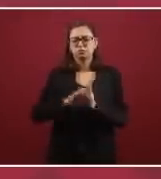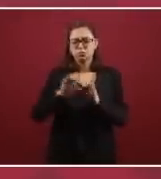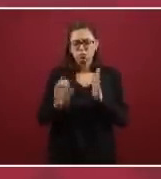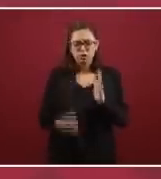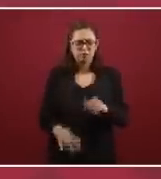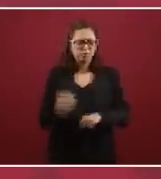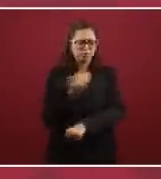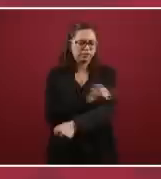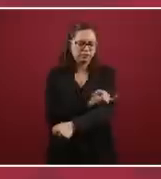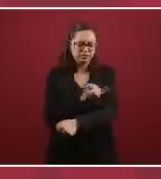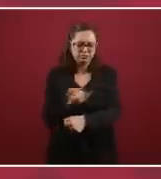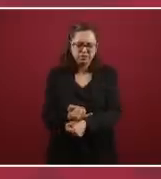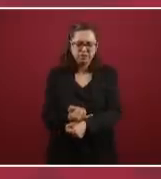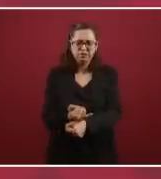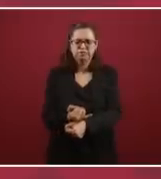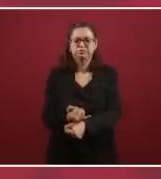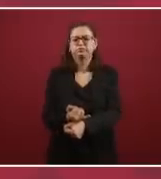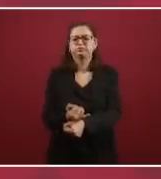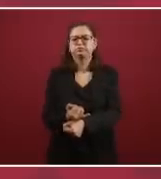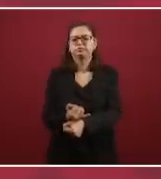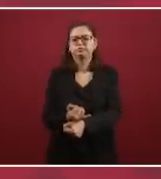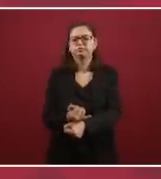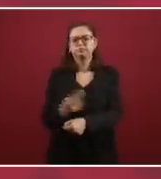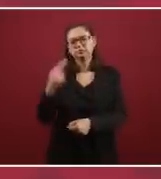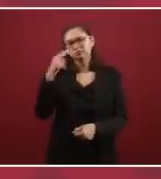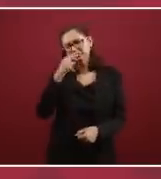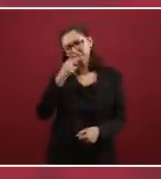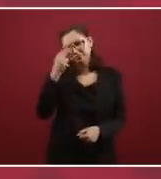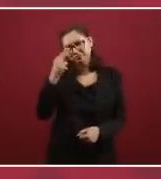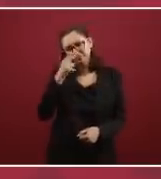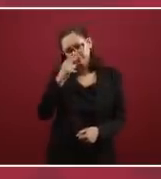Iztapalapa, camiones de Nesa,